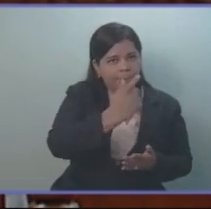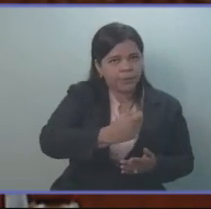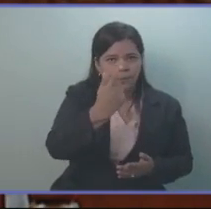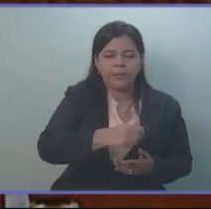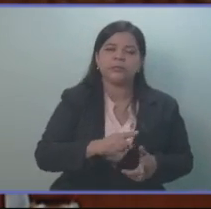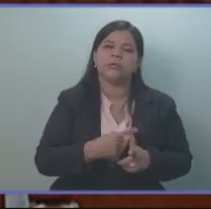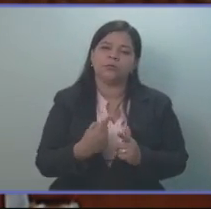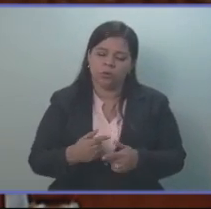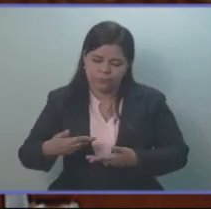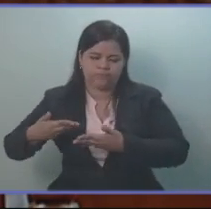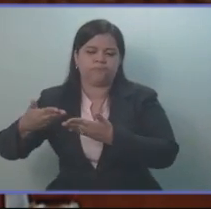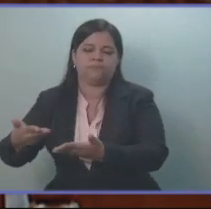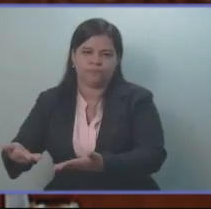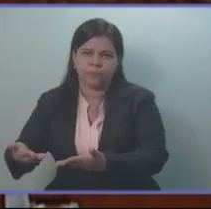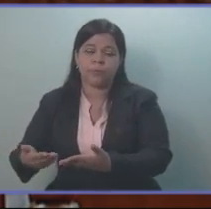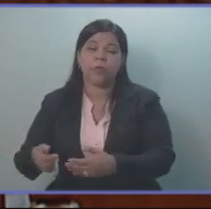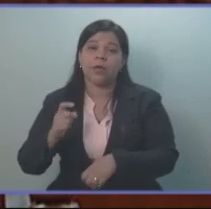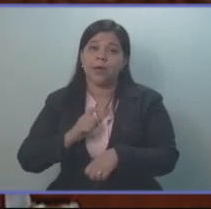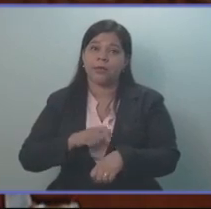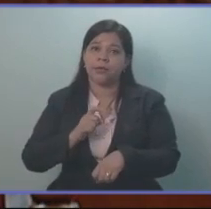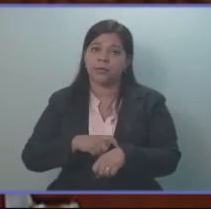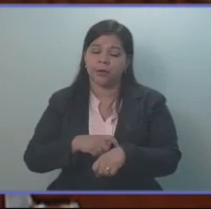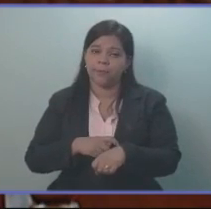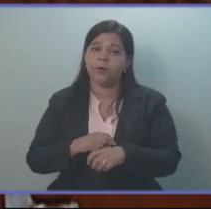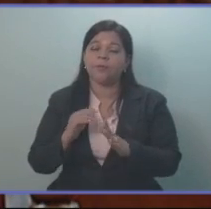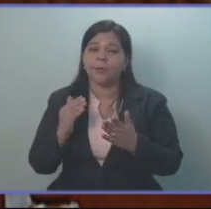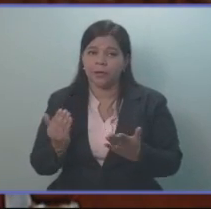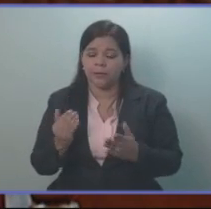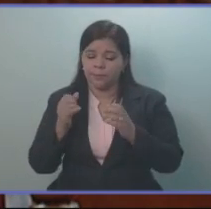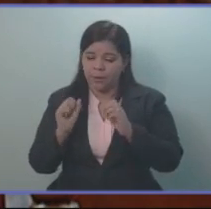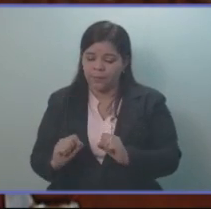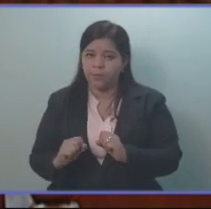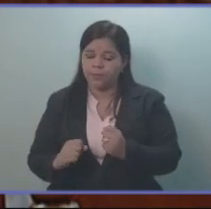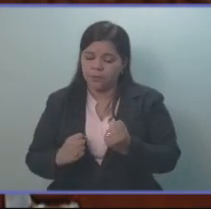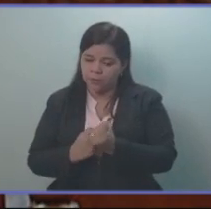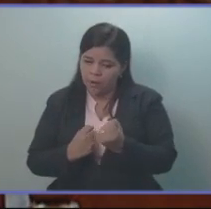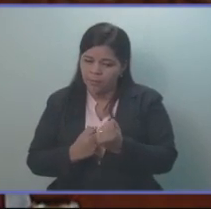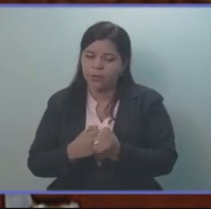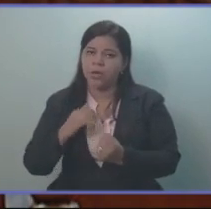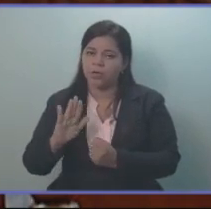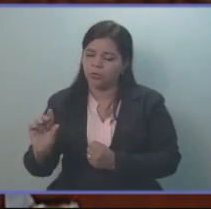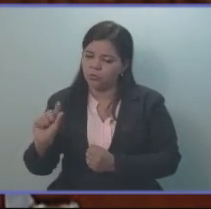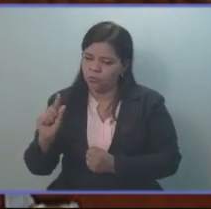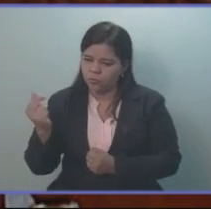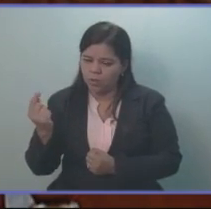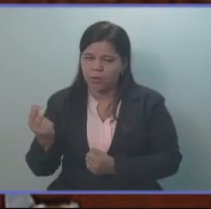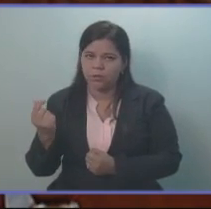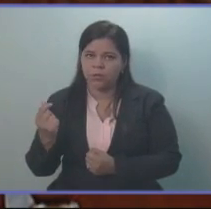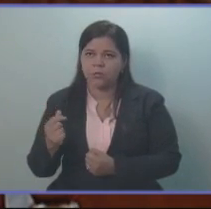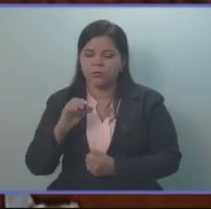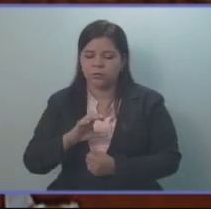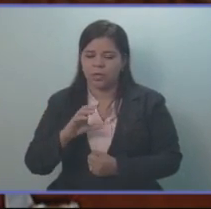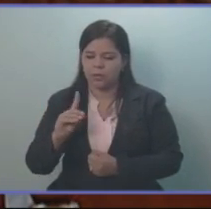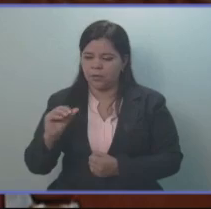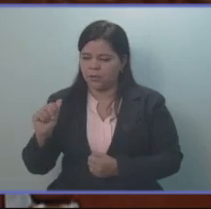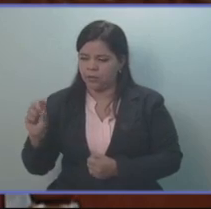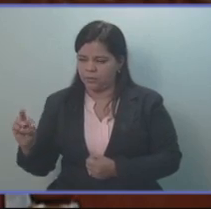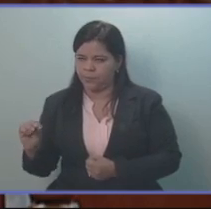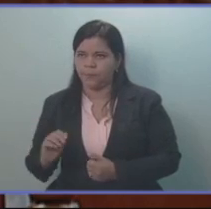mensual durante el plazo establecido para la amortización del crédito contratado por la